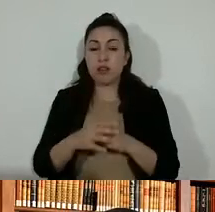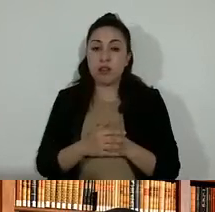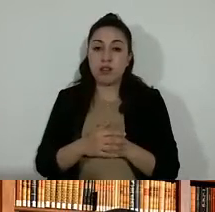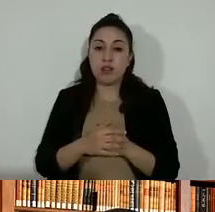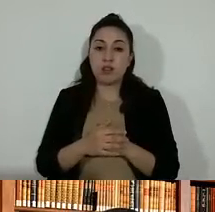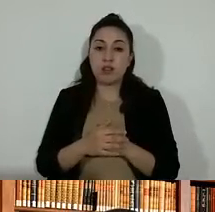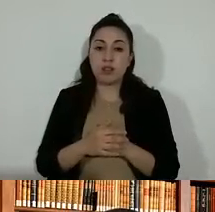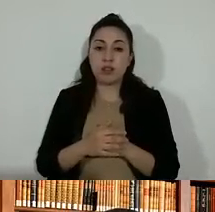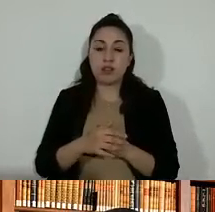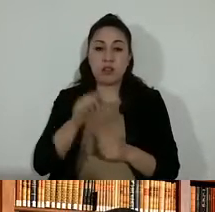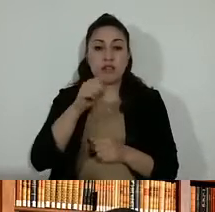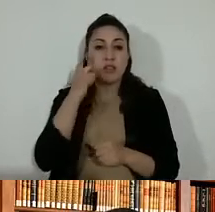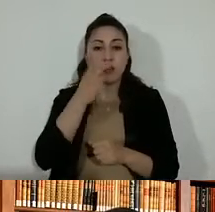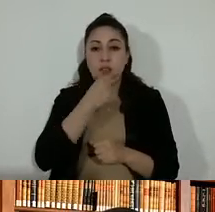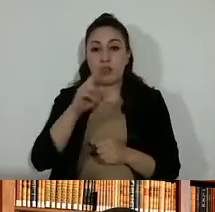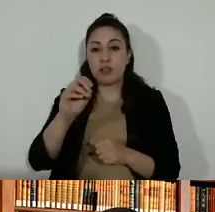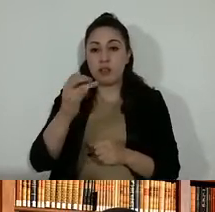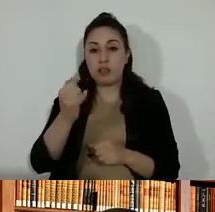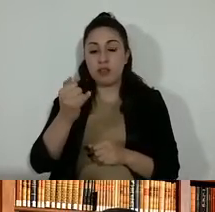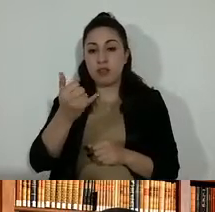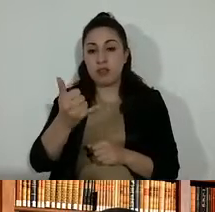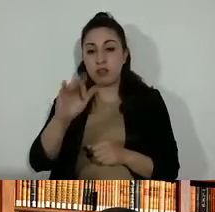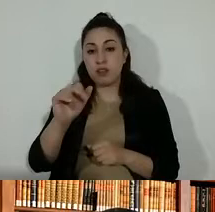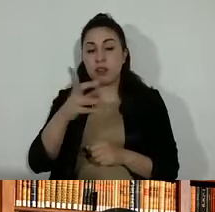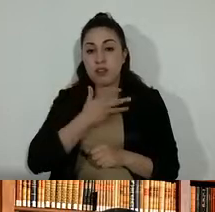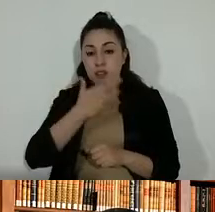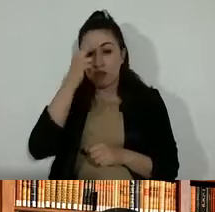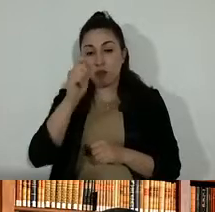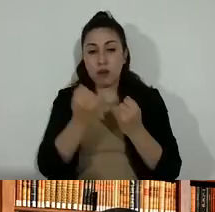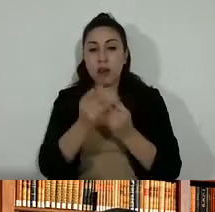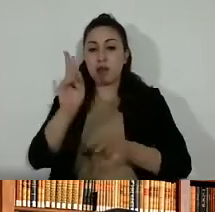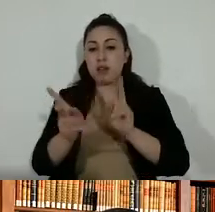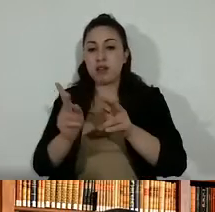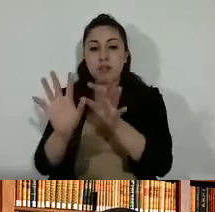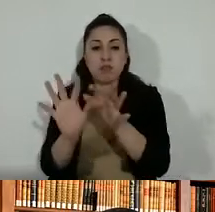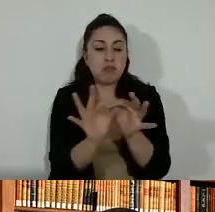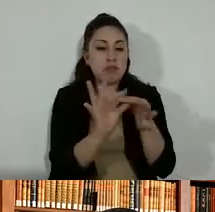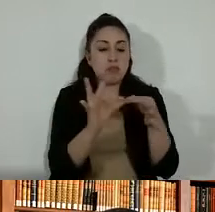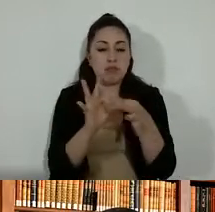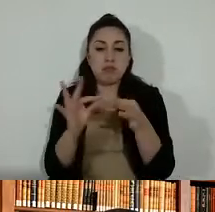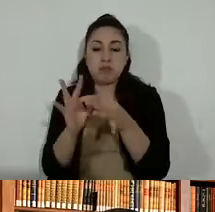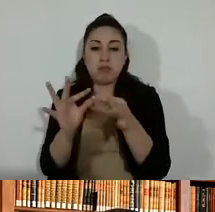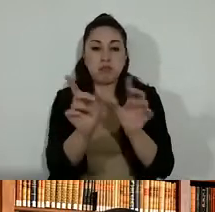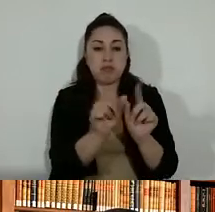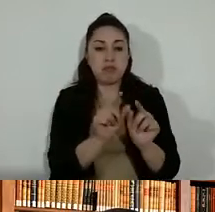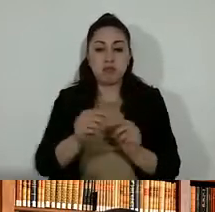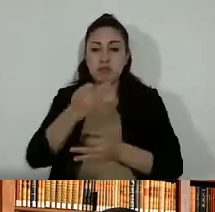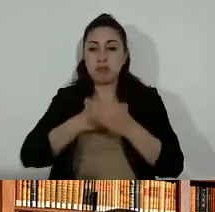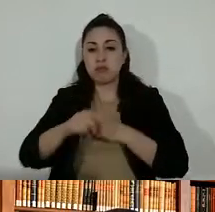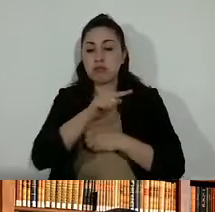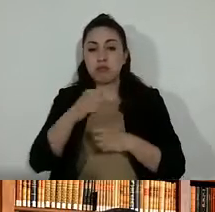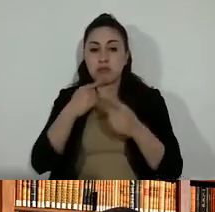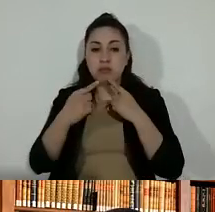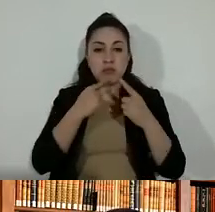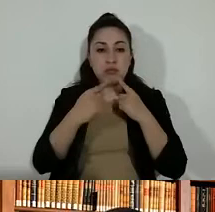palabras también del diputado Roifit porque no se llegó a ningún acuerdo. Fue una plática que tuvimos en donde hemos sido congruentes en todo momento con la